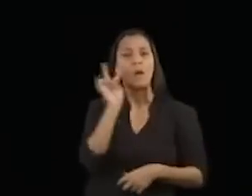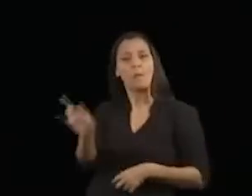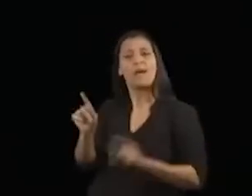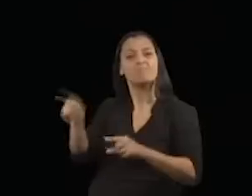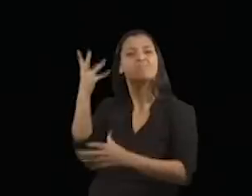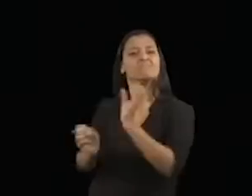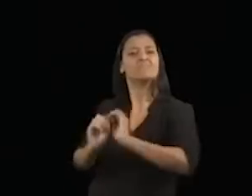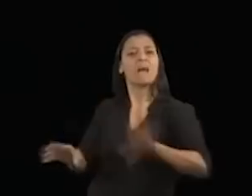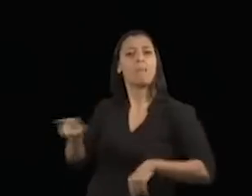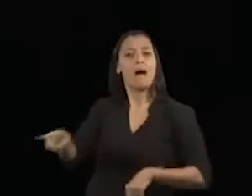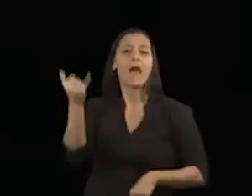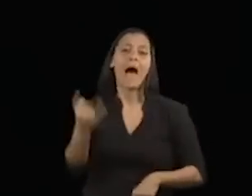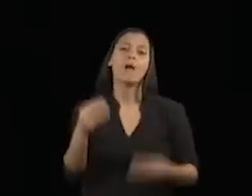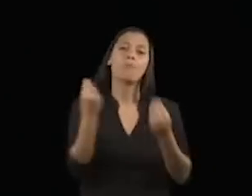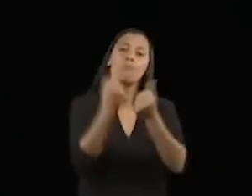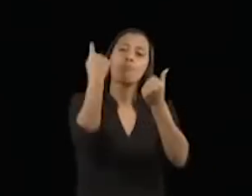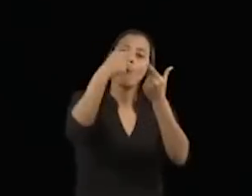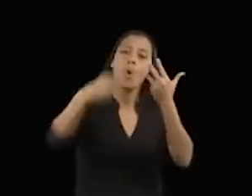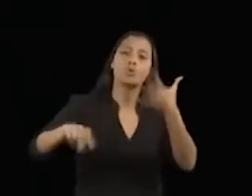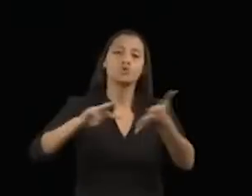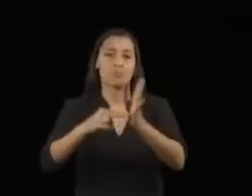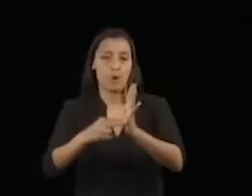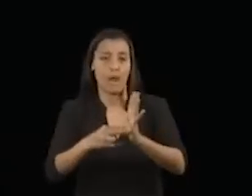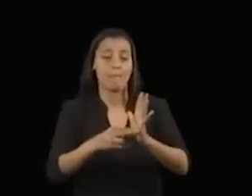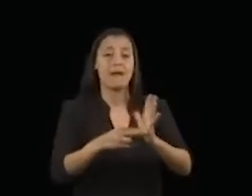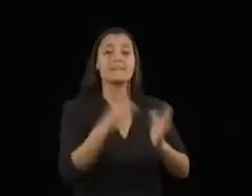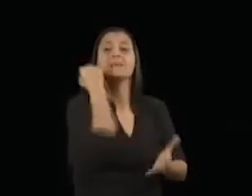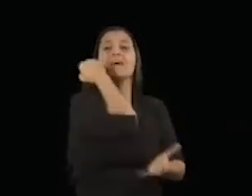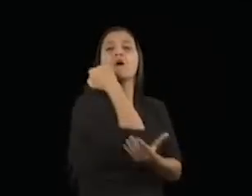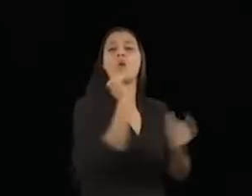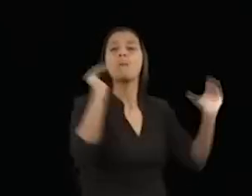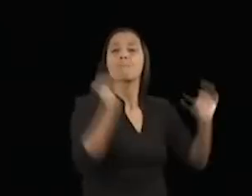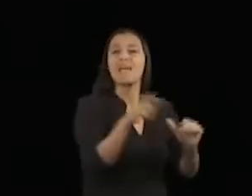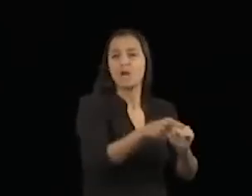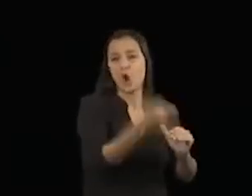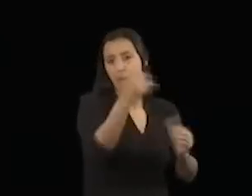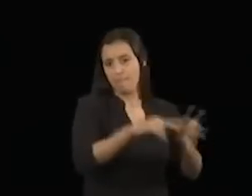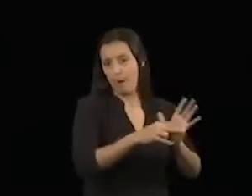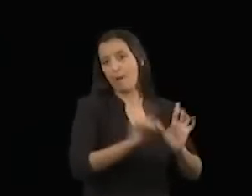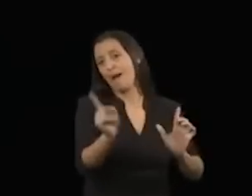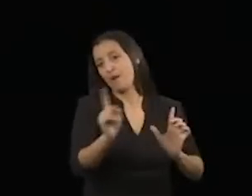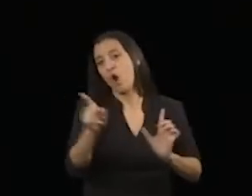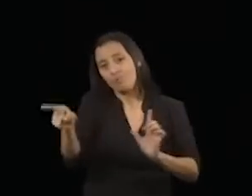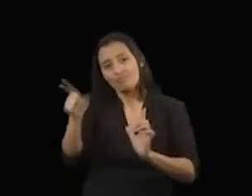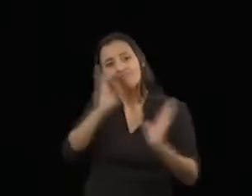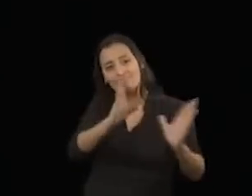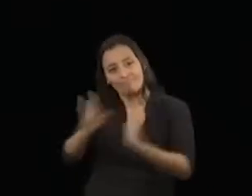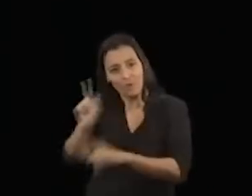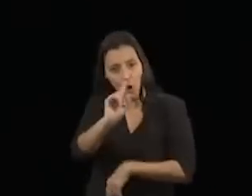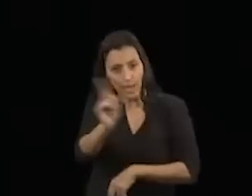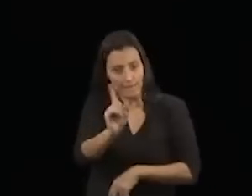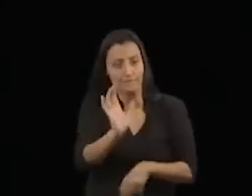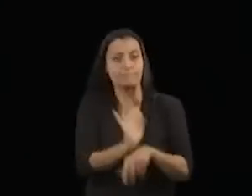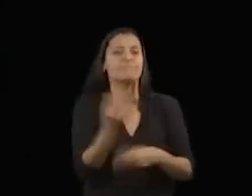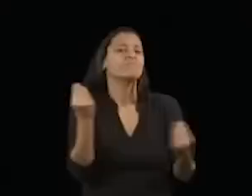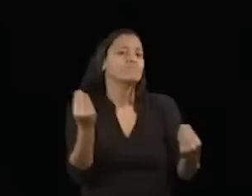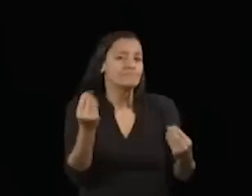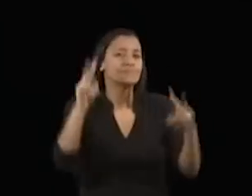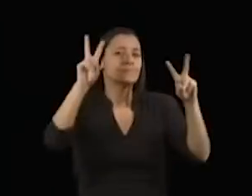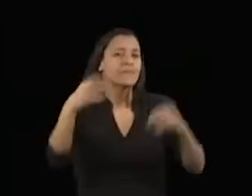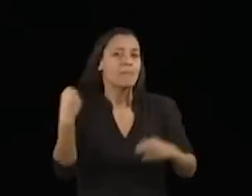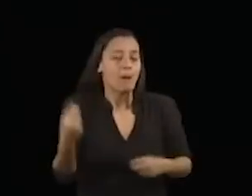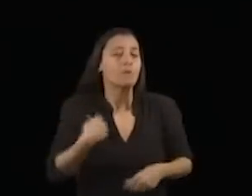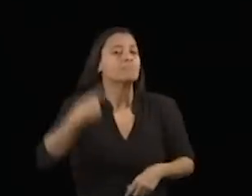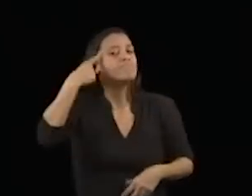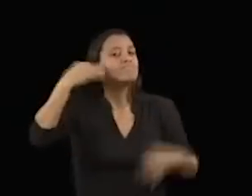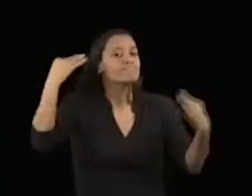problemas. Digo, la microeconomía tiene problemas, no digamos la serie, digamos. Lo que pasa es que lo razonable